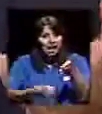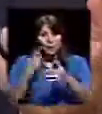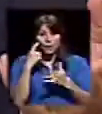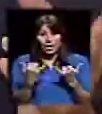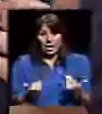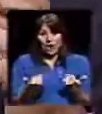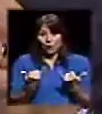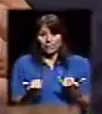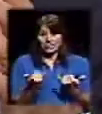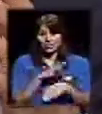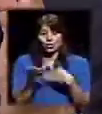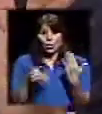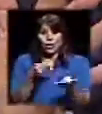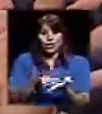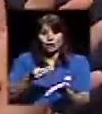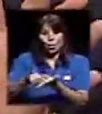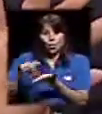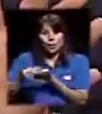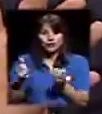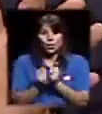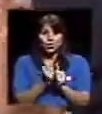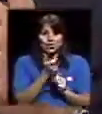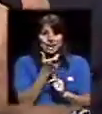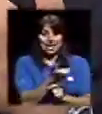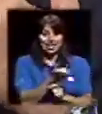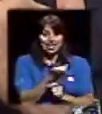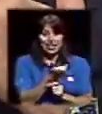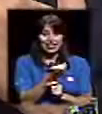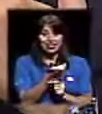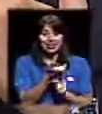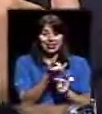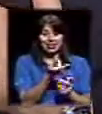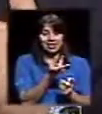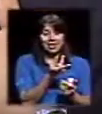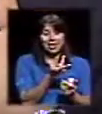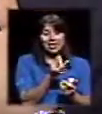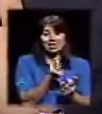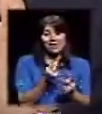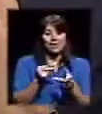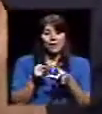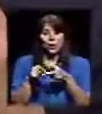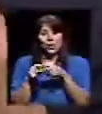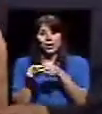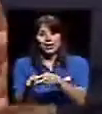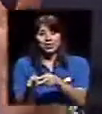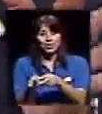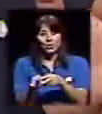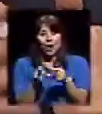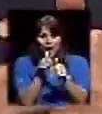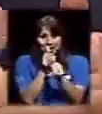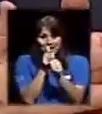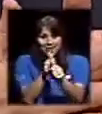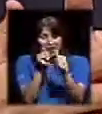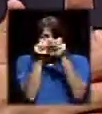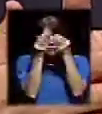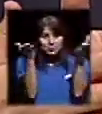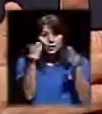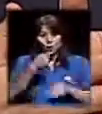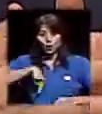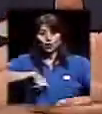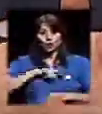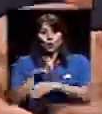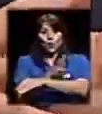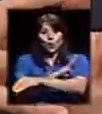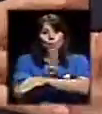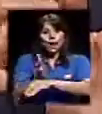tarjetas de débito o tarjetas de crédito, queda el rastro y estamos obligados nosotros los bancos a depositarle al Ministerio de